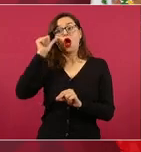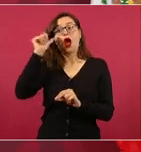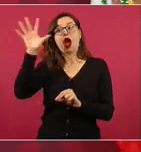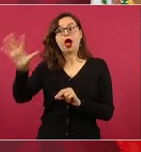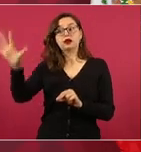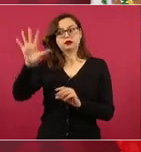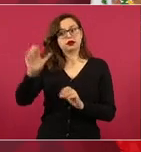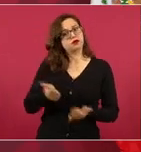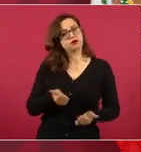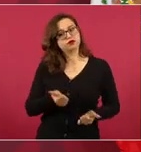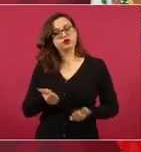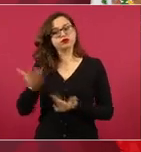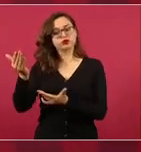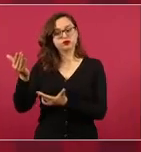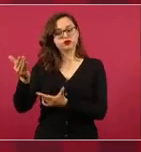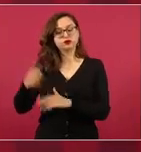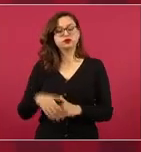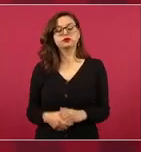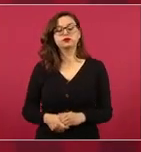Se